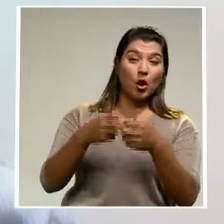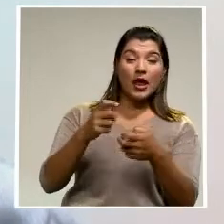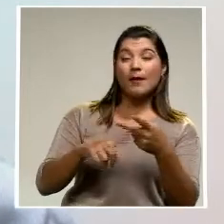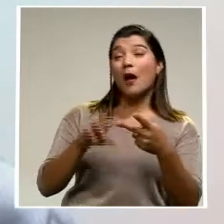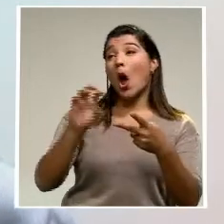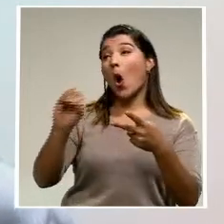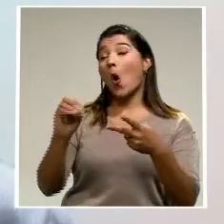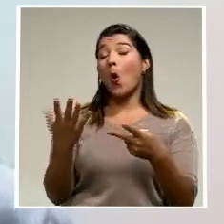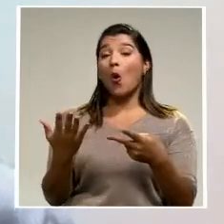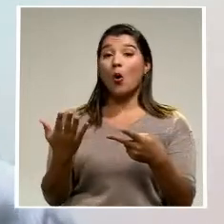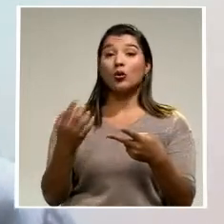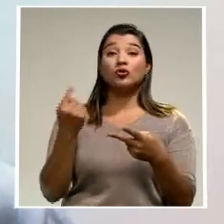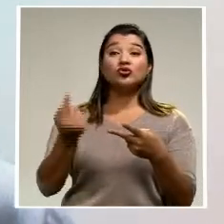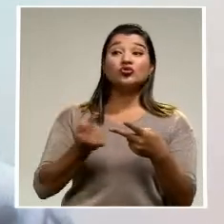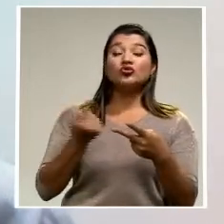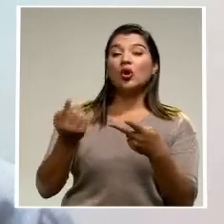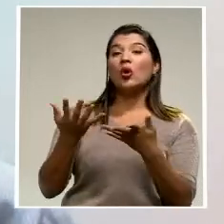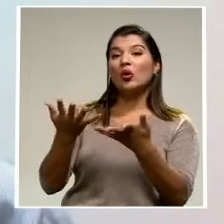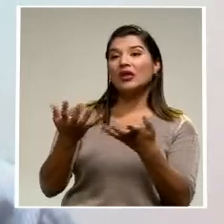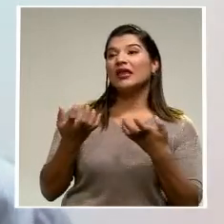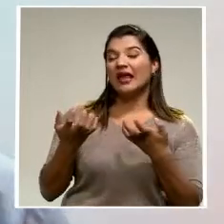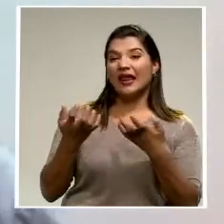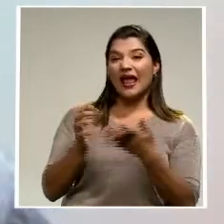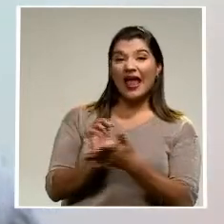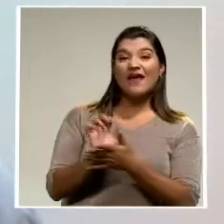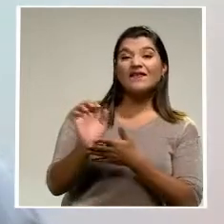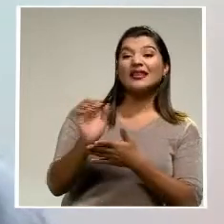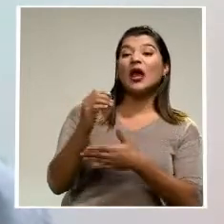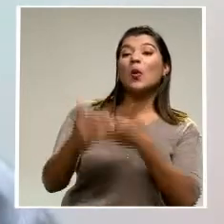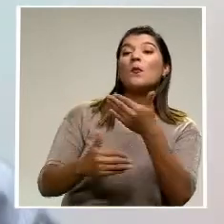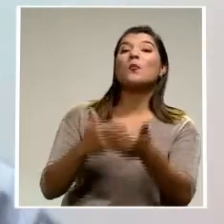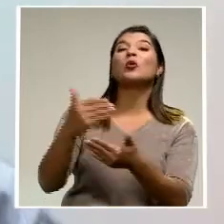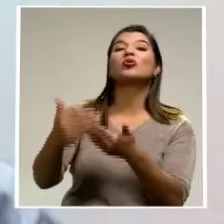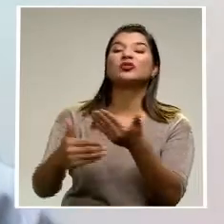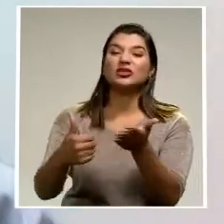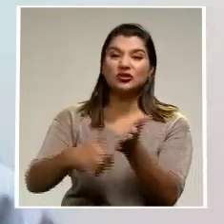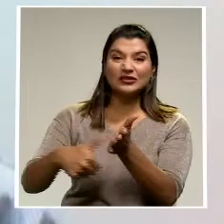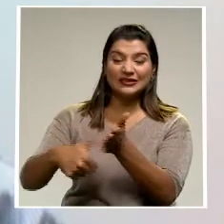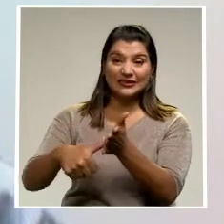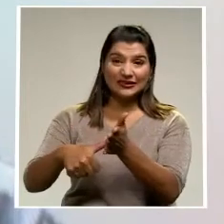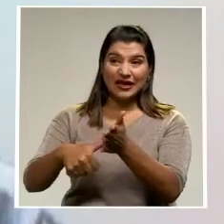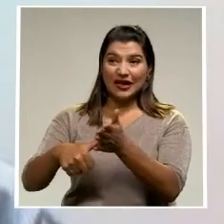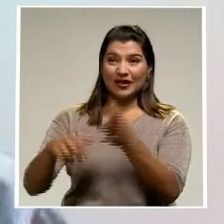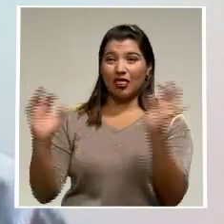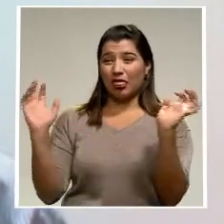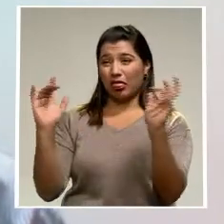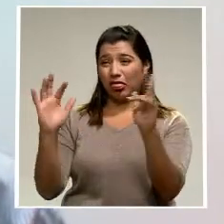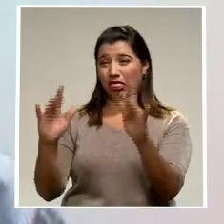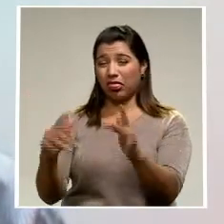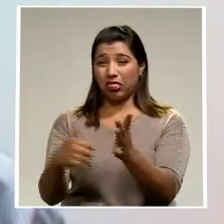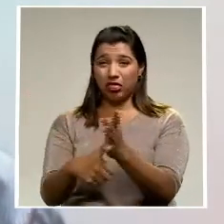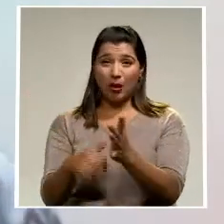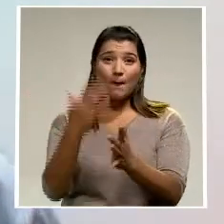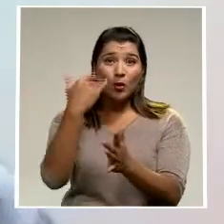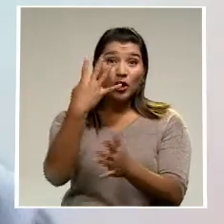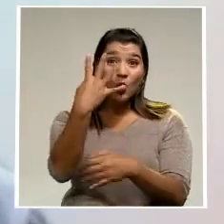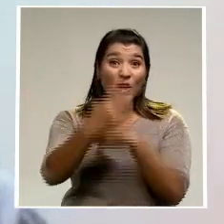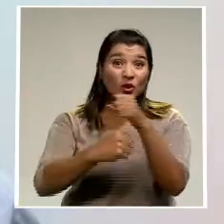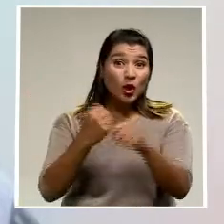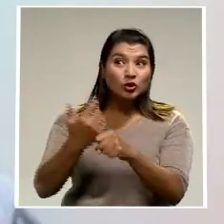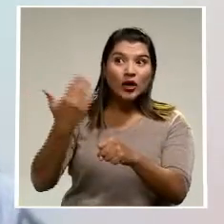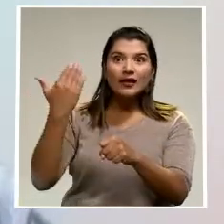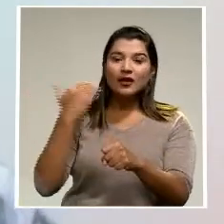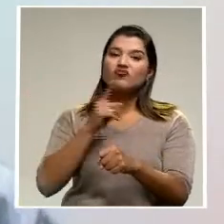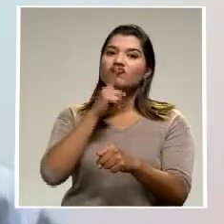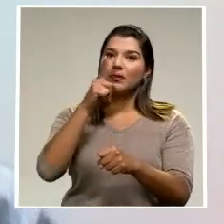manera efectivamente librar de una contienda muy similar a la que pasó hace 4 años, en donde prácticamente fue una contienda fratricida